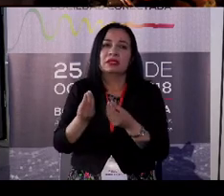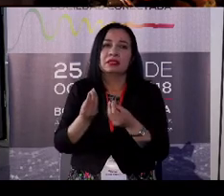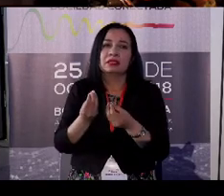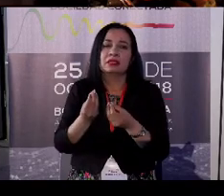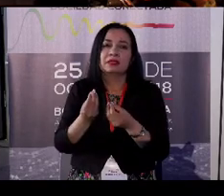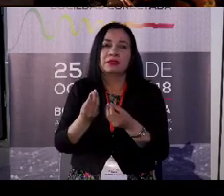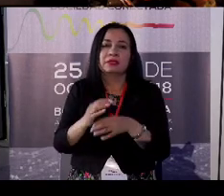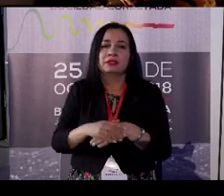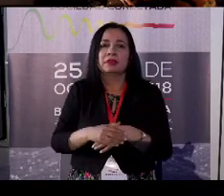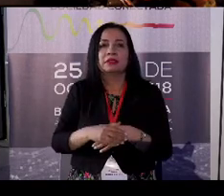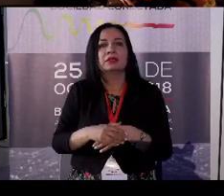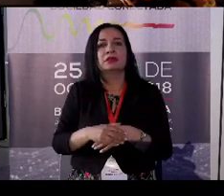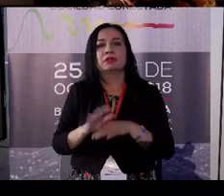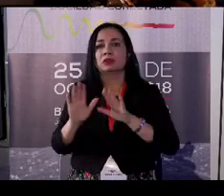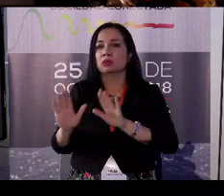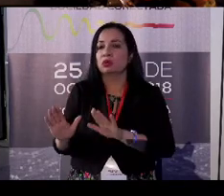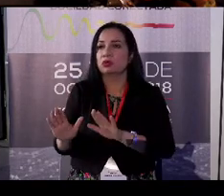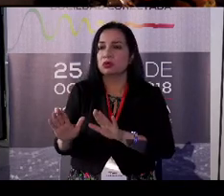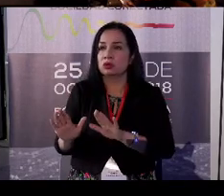Pues